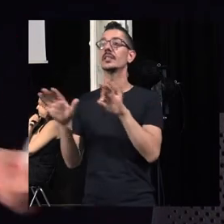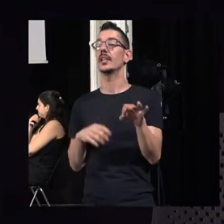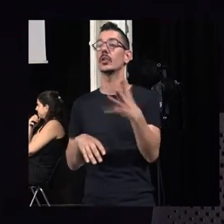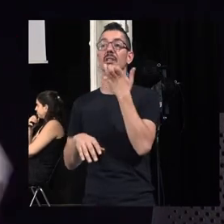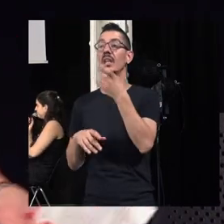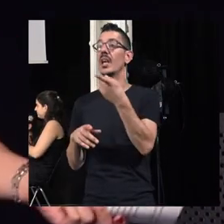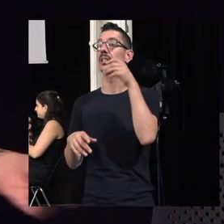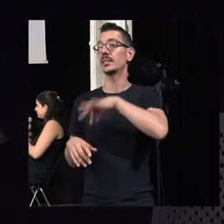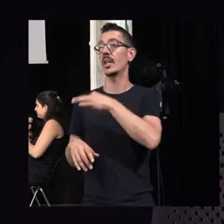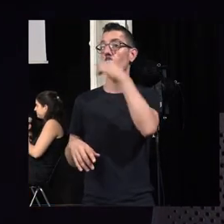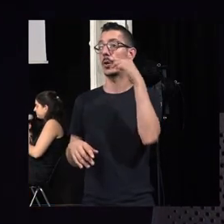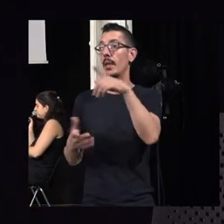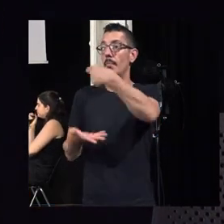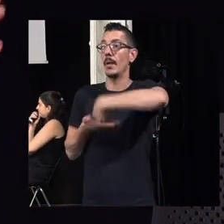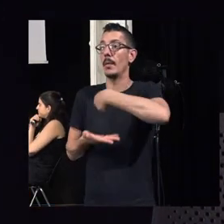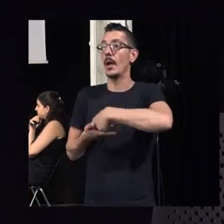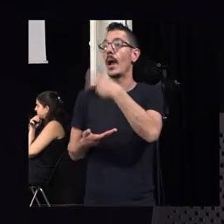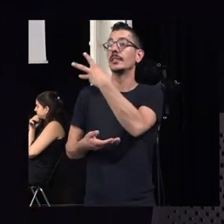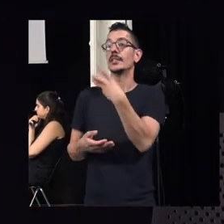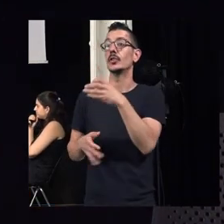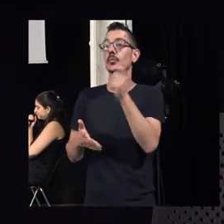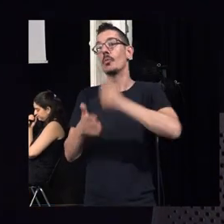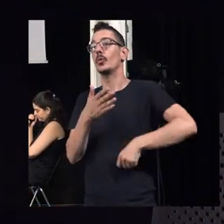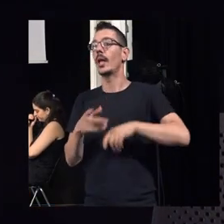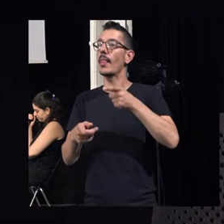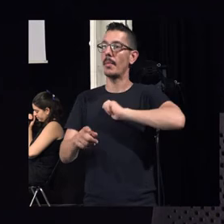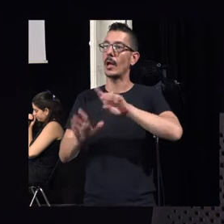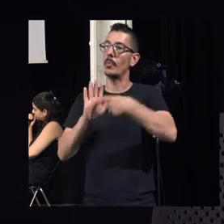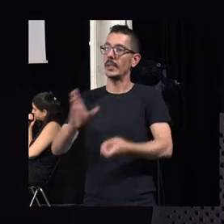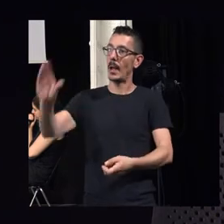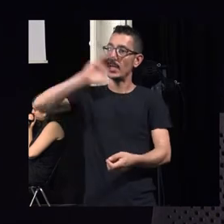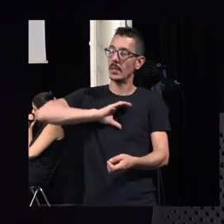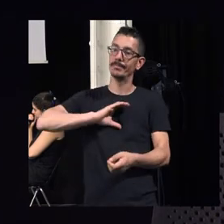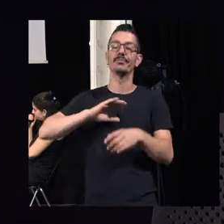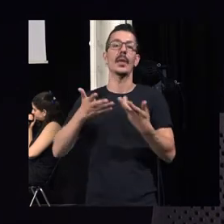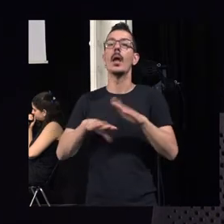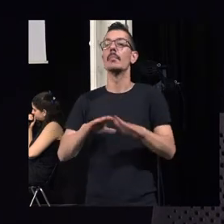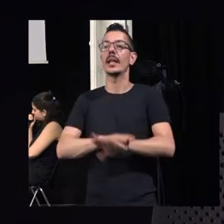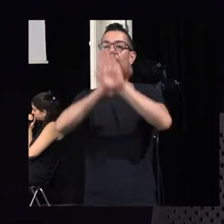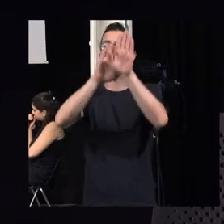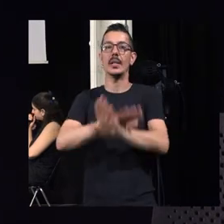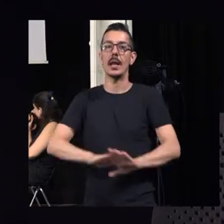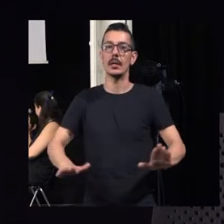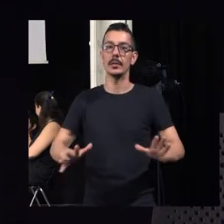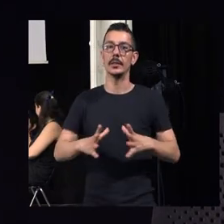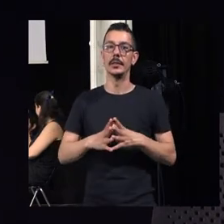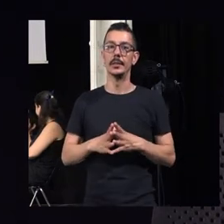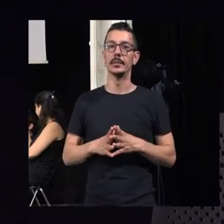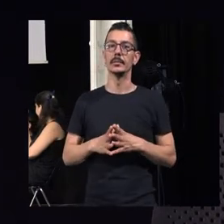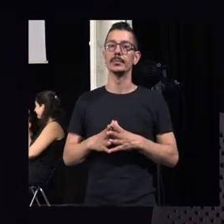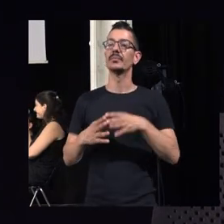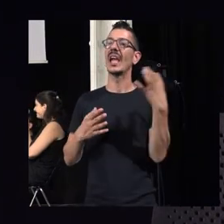pagar 200, son 300 más, pero no pasa eso. Simplemente ya para terminar, hay